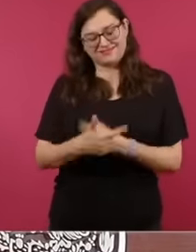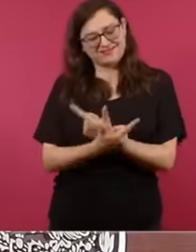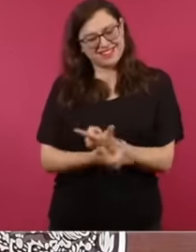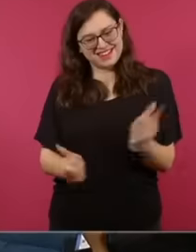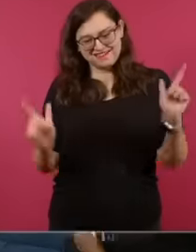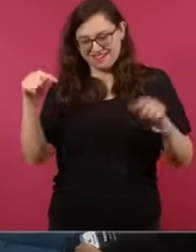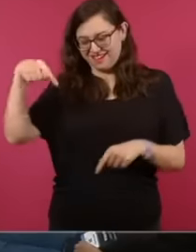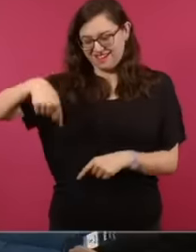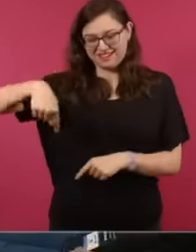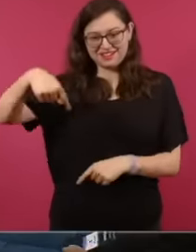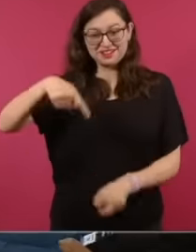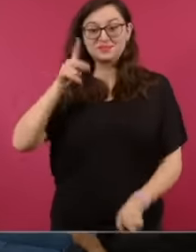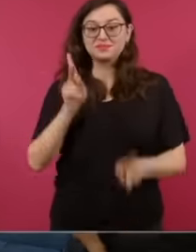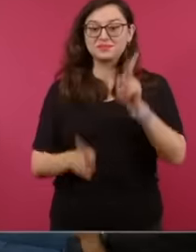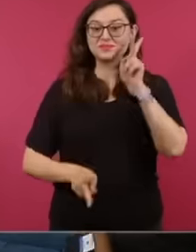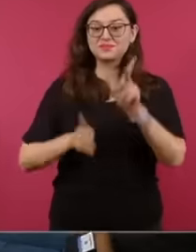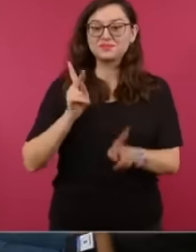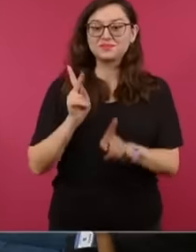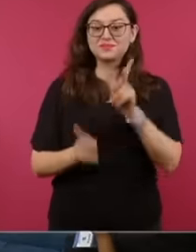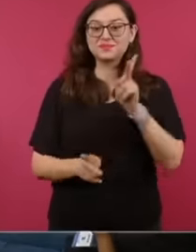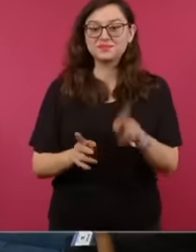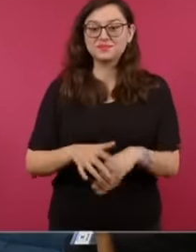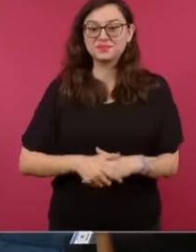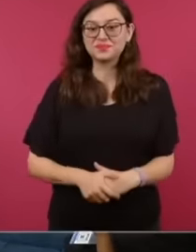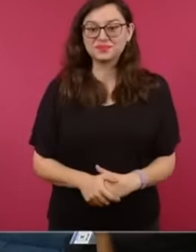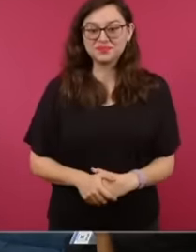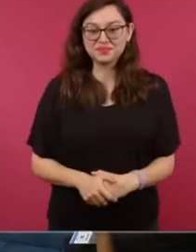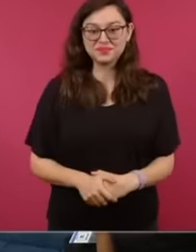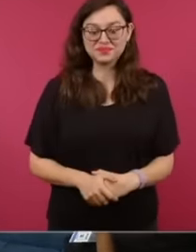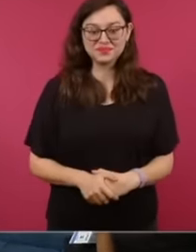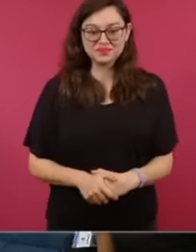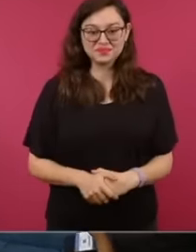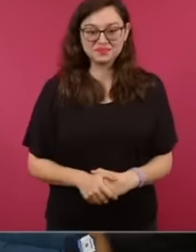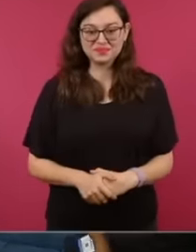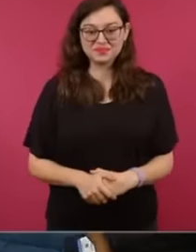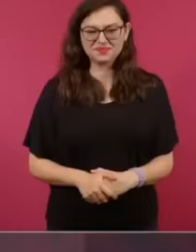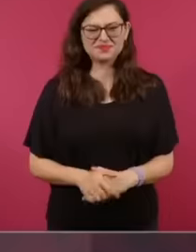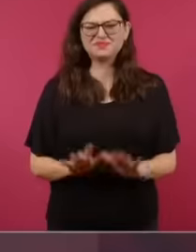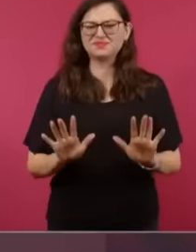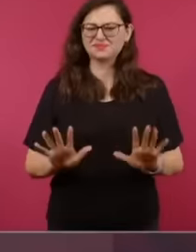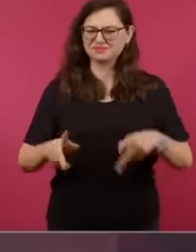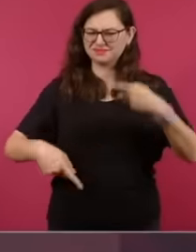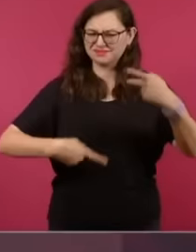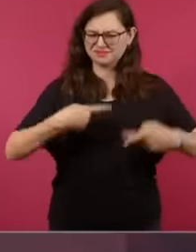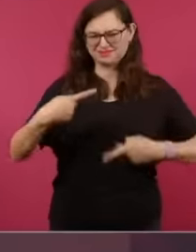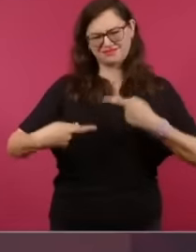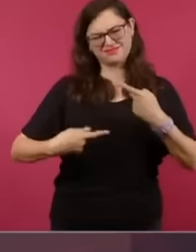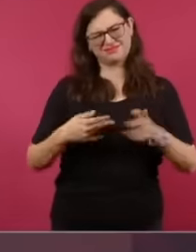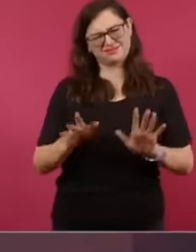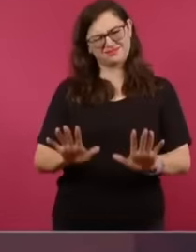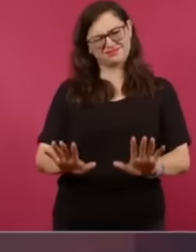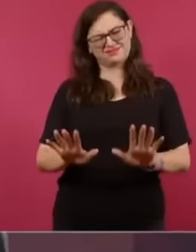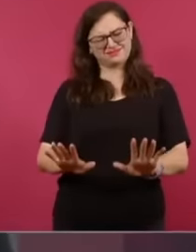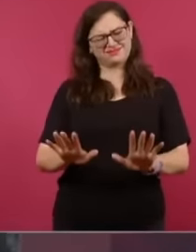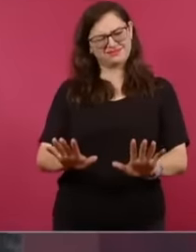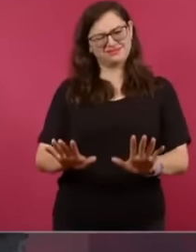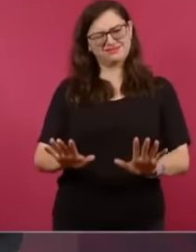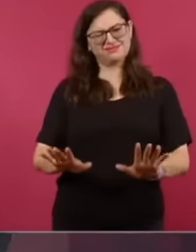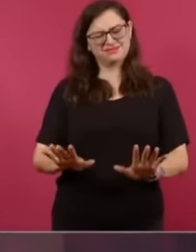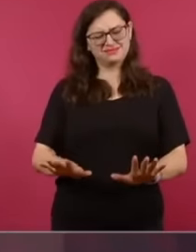¿Felicitaría? Sí, que venga. ¿Felicitaría a la ciudadana? Eso, ya no pregunten tanto.